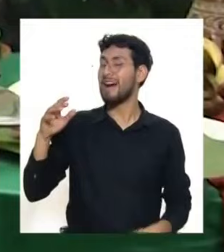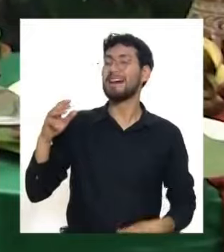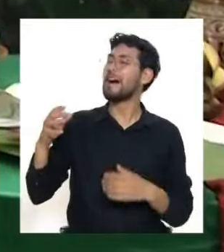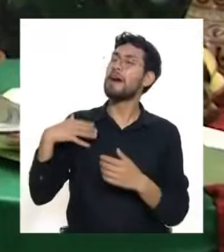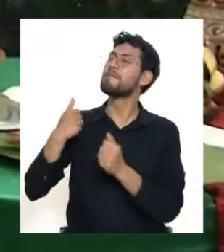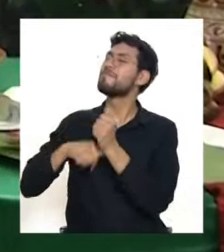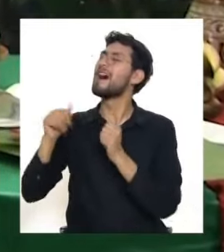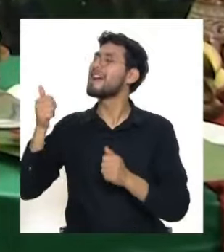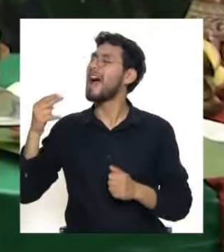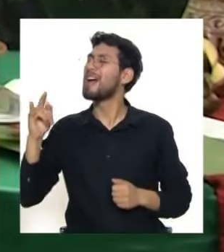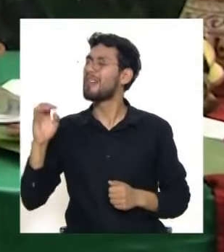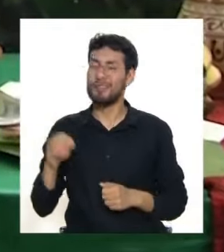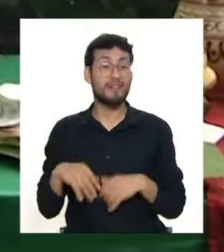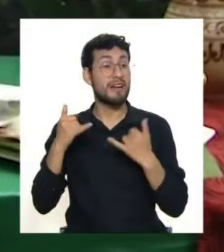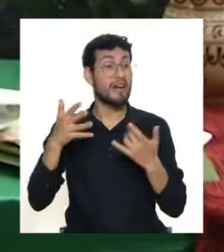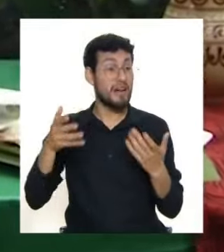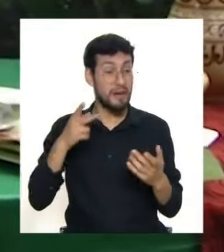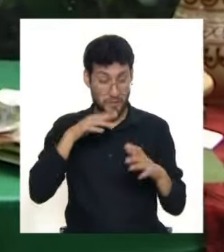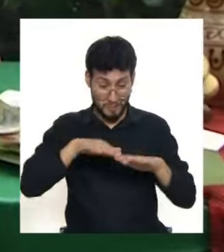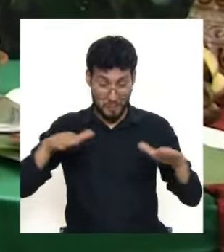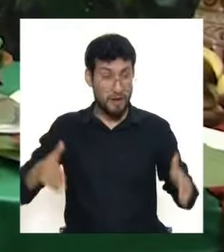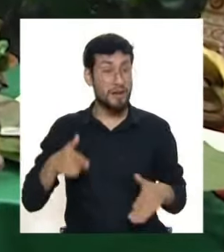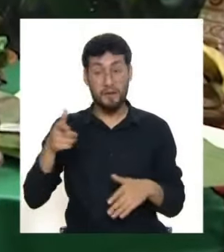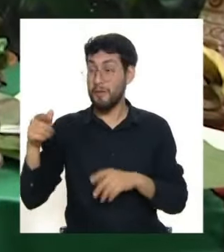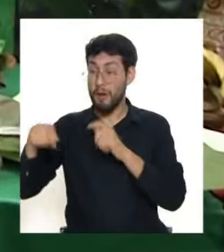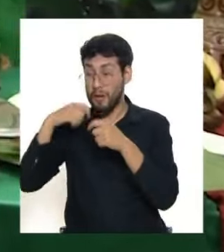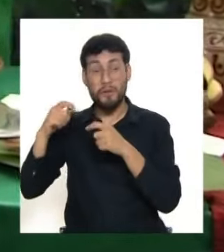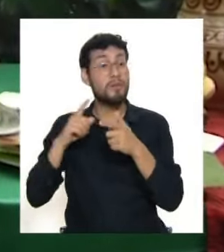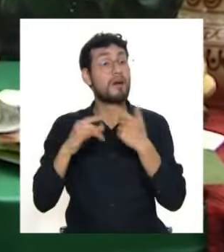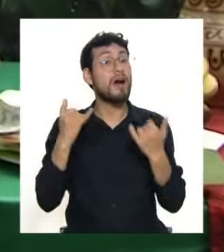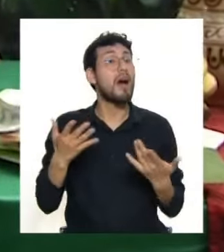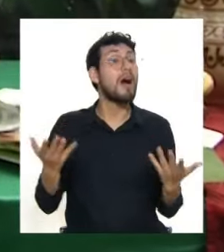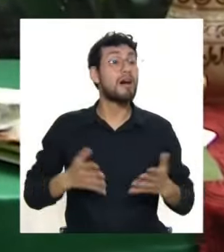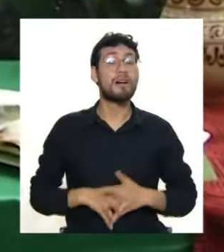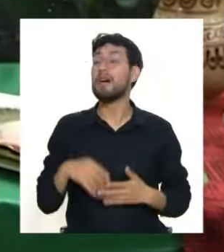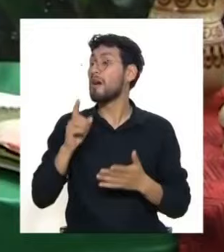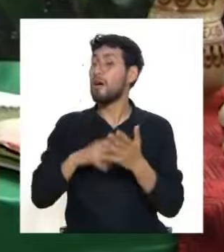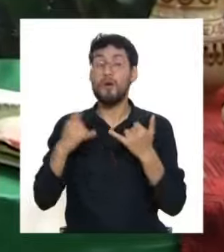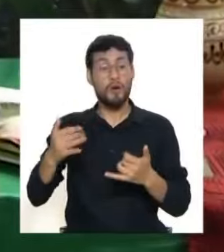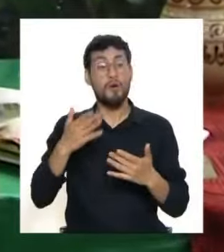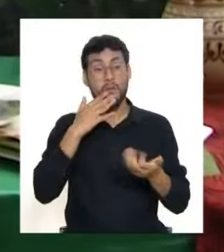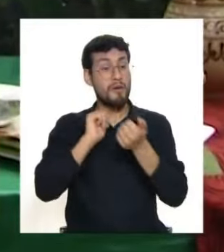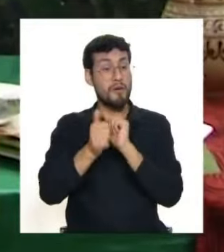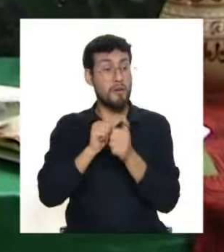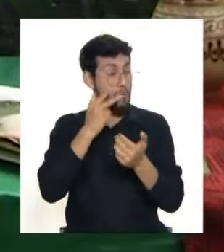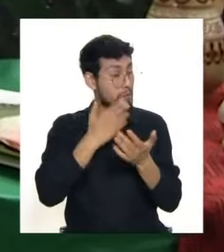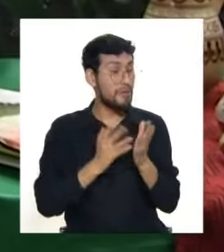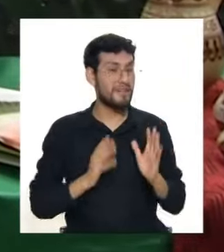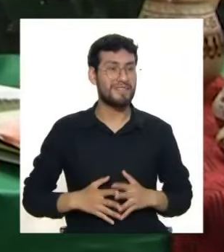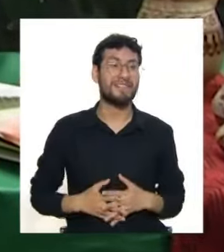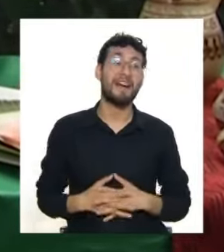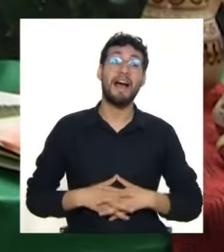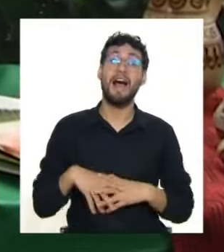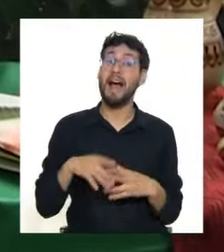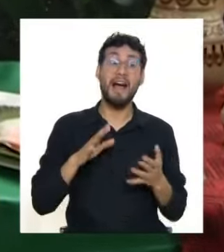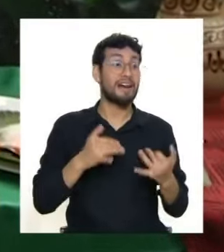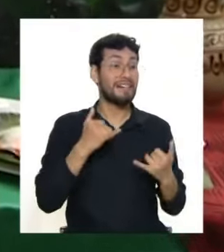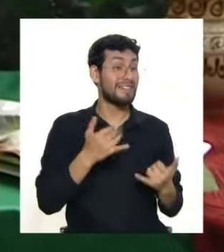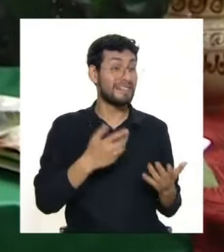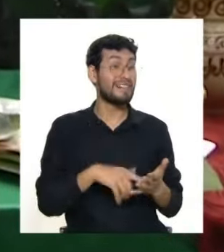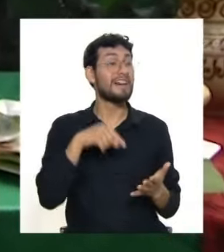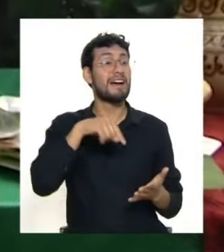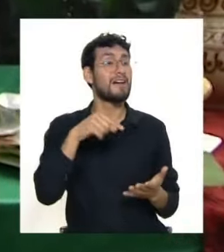Dale, mire, acá ya hemos visto que ha inaugurado la mesa la señora. Pero si ha inaugurado la mesa, que pase un reto interesante. ¿Qué le parece? No, eso no es reto.